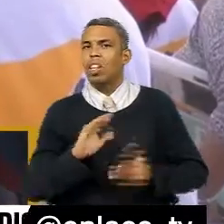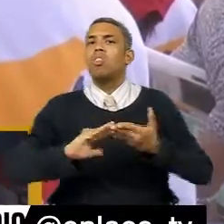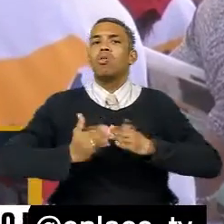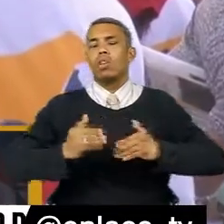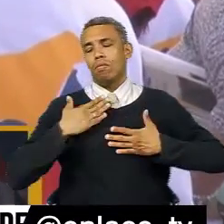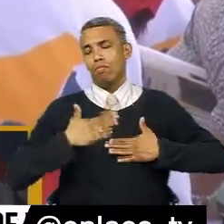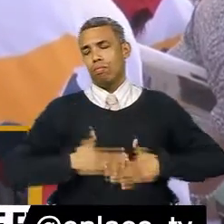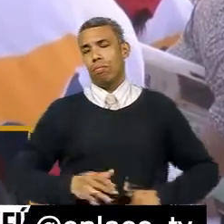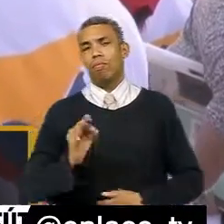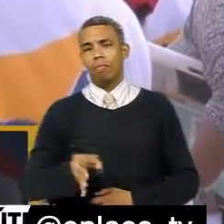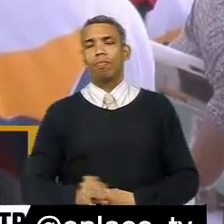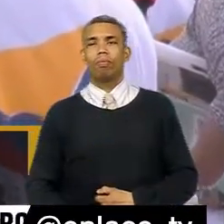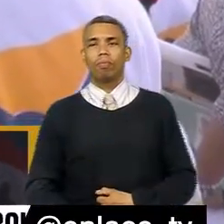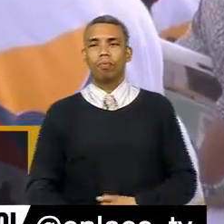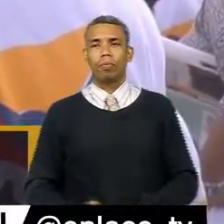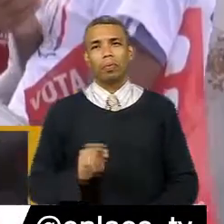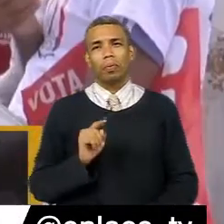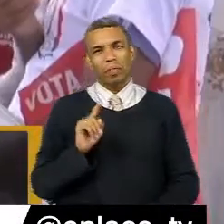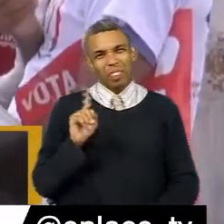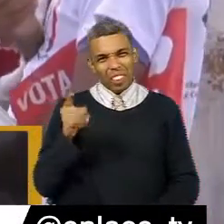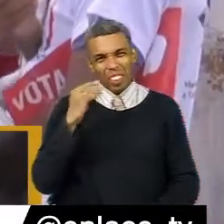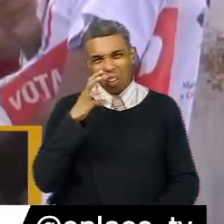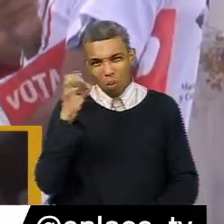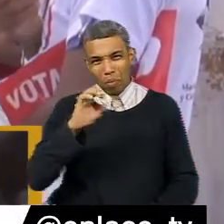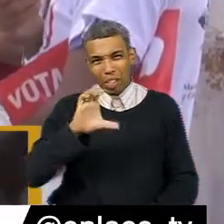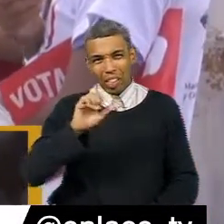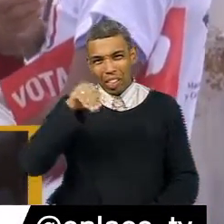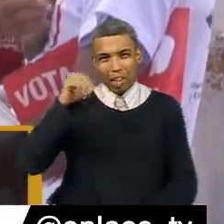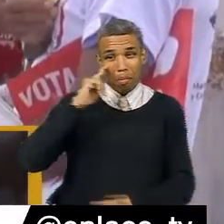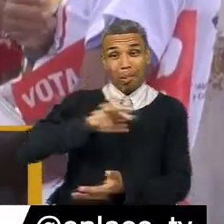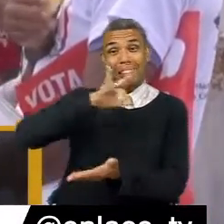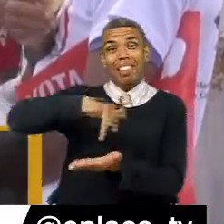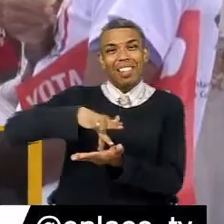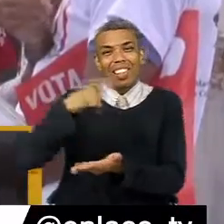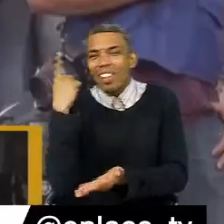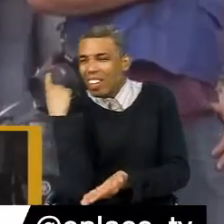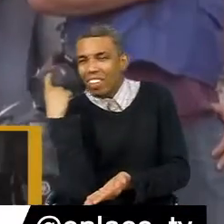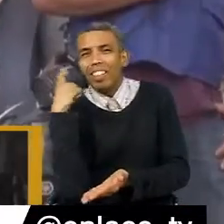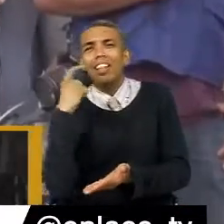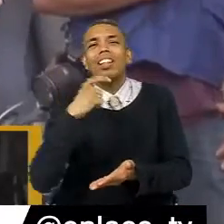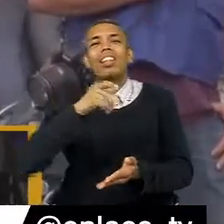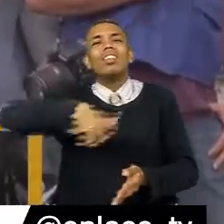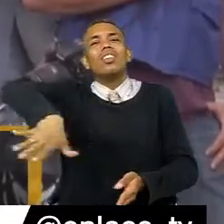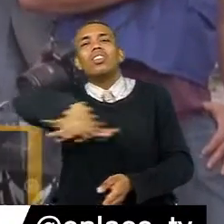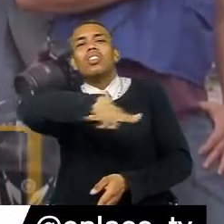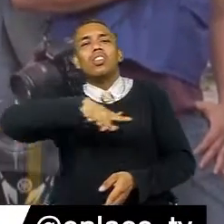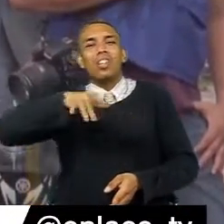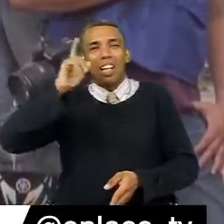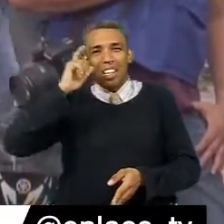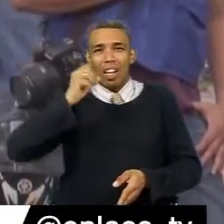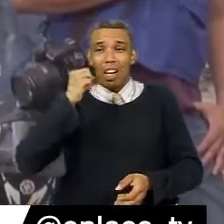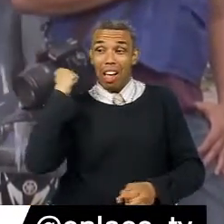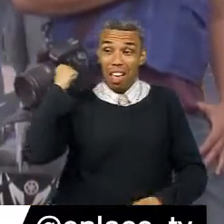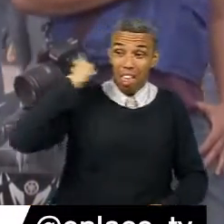Campos participó este lunes del encuentro celebrado en la plazoleta Cacique Pipatón, donde se cumplió acto simbólico con motivo de la firma del acuerdo en